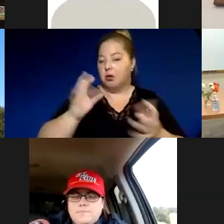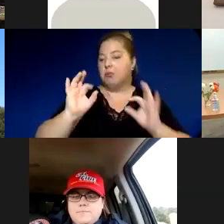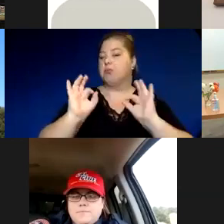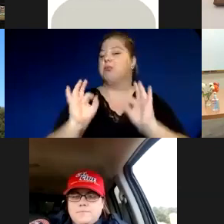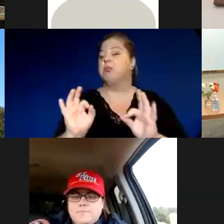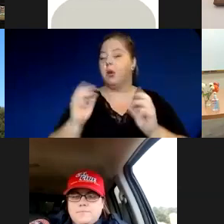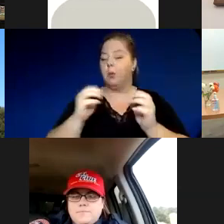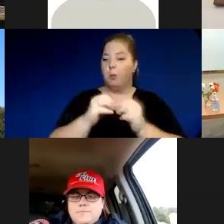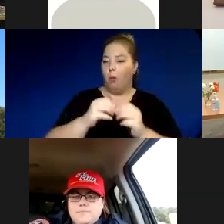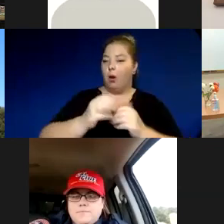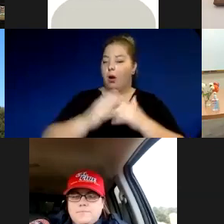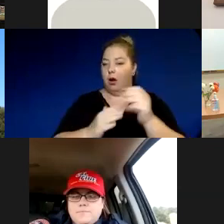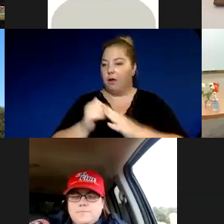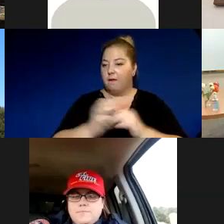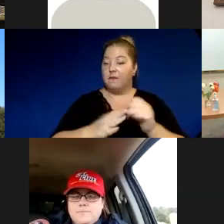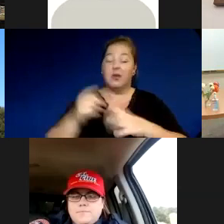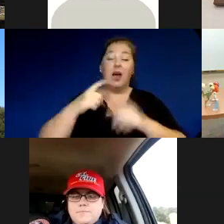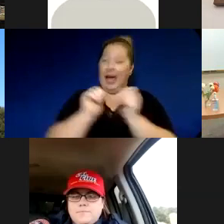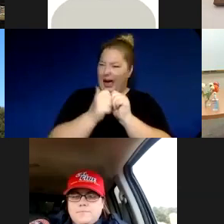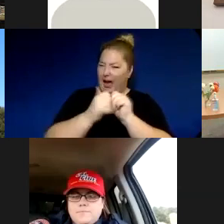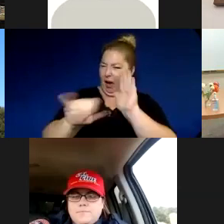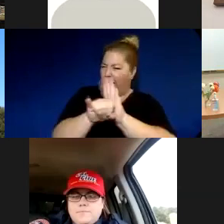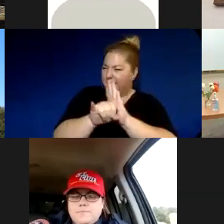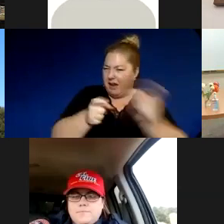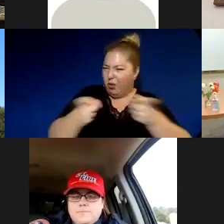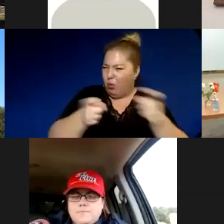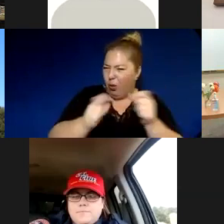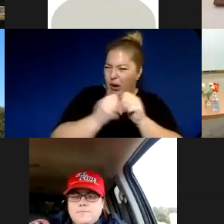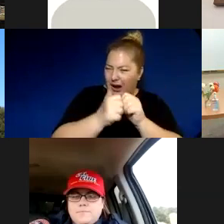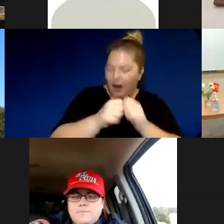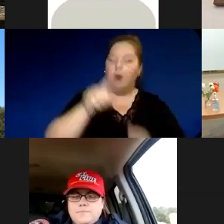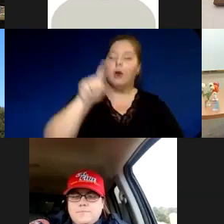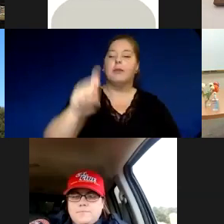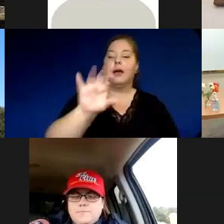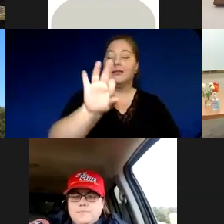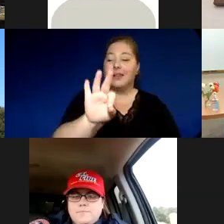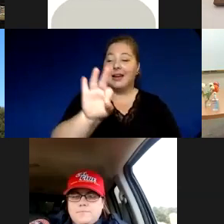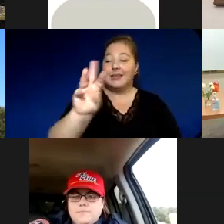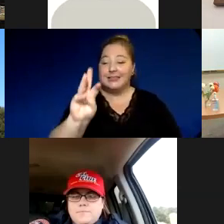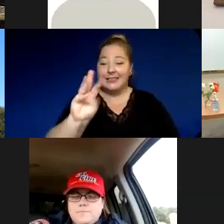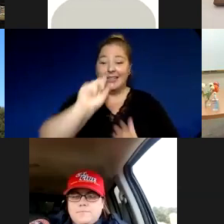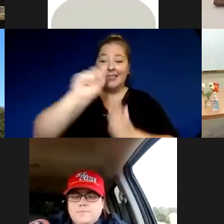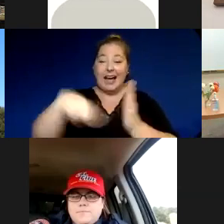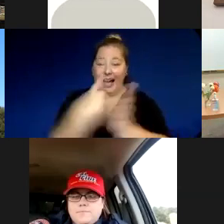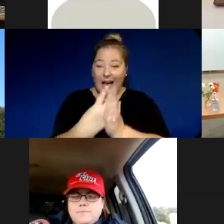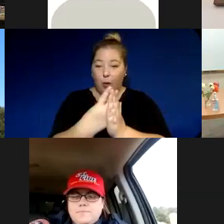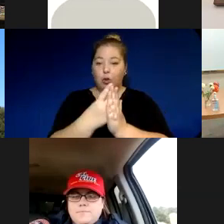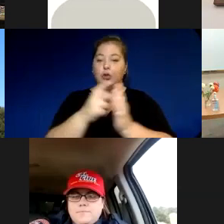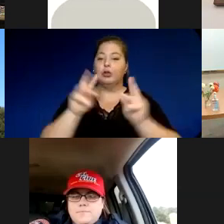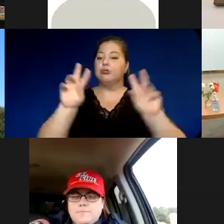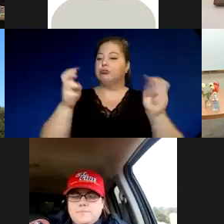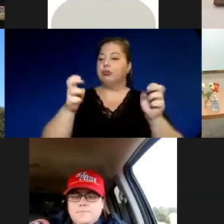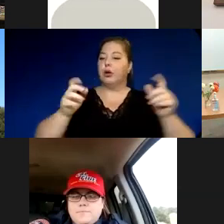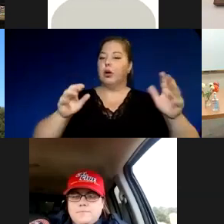sí, todos los recursos humanos están trabajando horarios en 24 horas y 24 horas que no